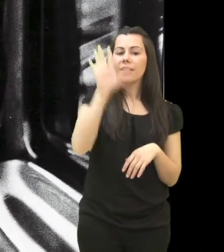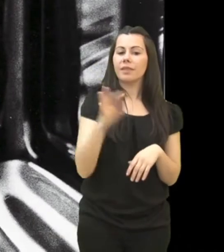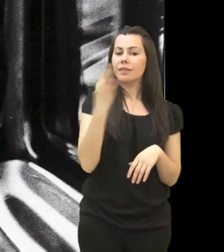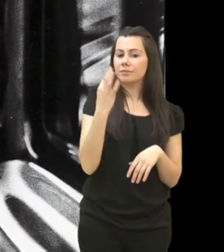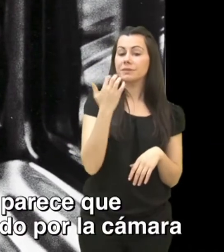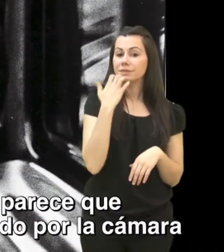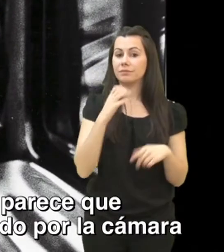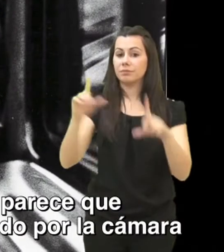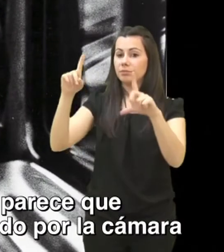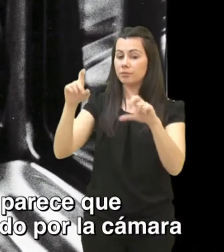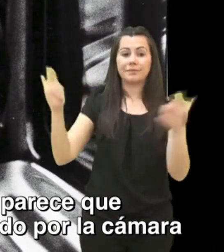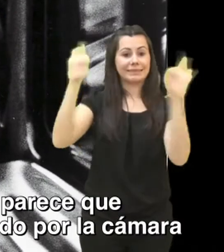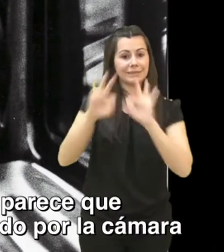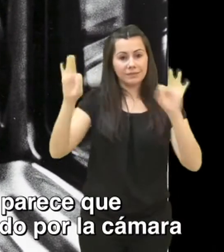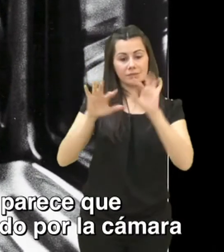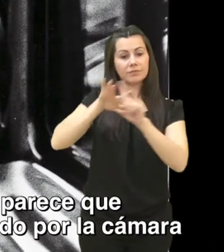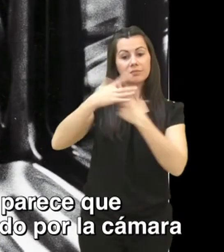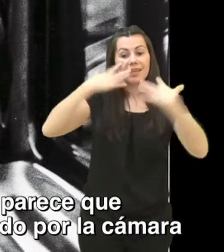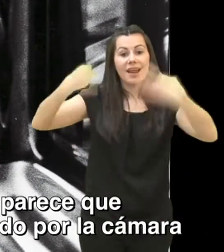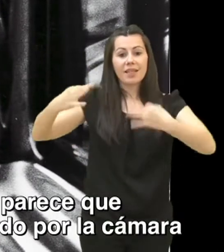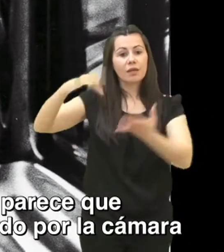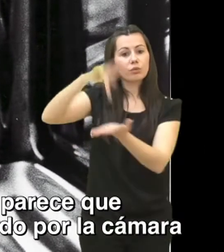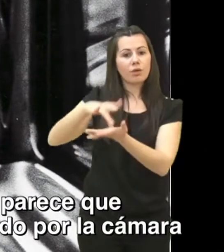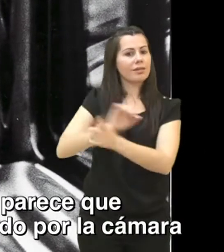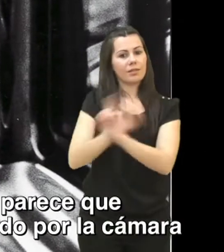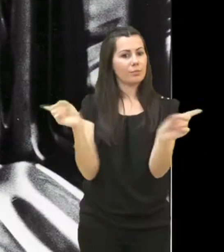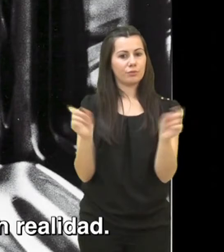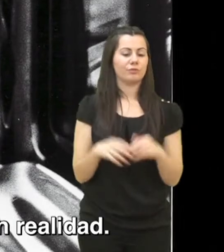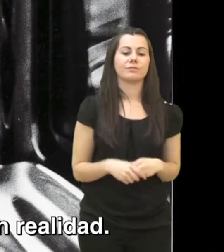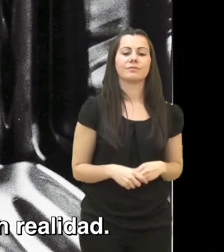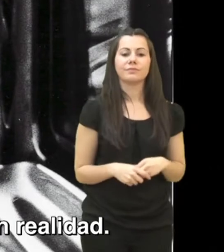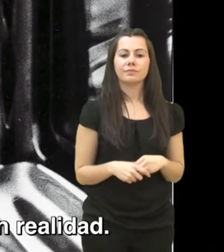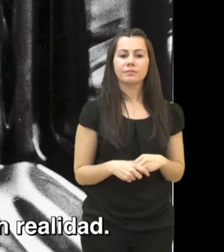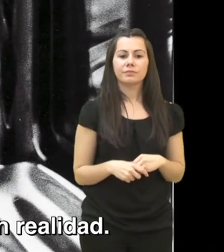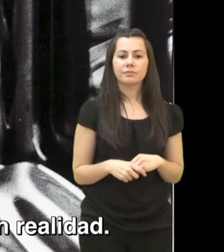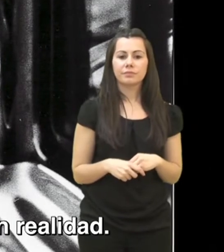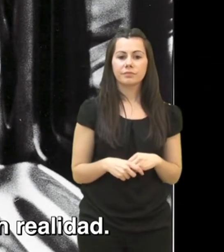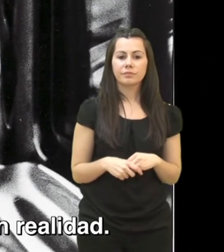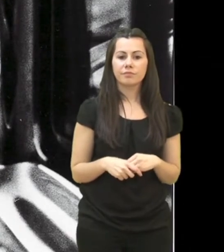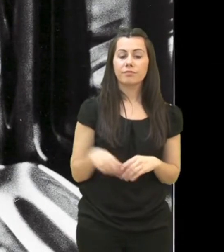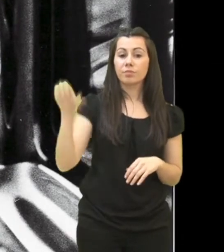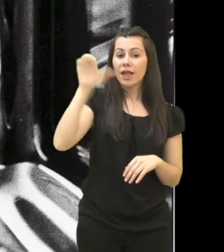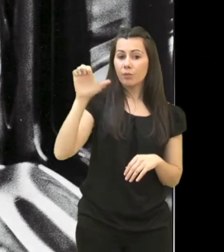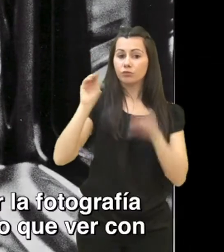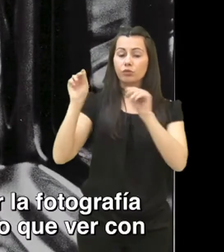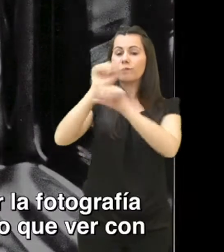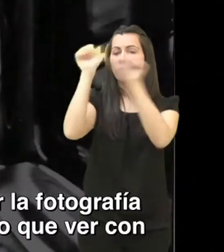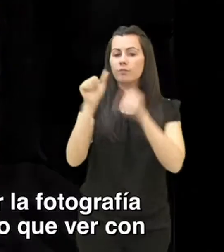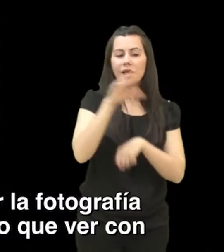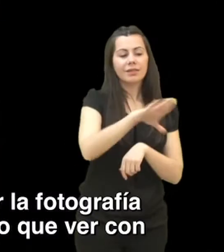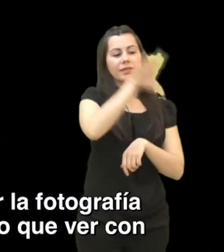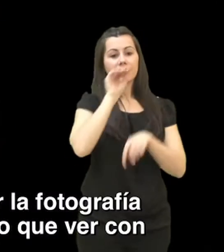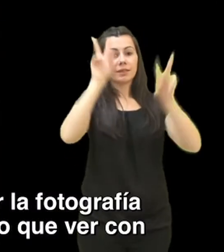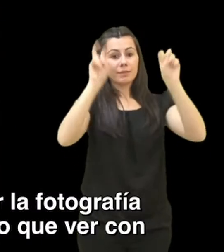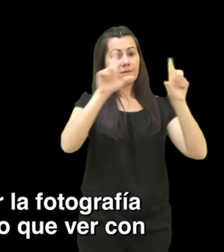cabo. De alguna manera parece que cuanto no ha sido captado por la cámara, no ha sucedido en realidad. El modo